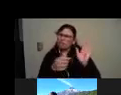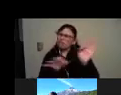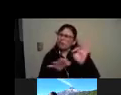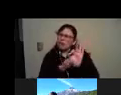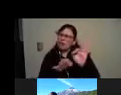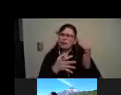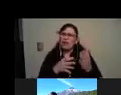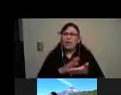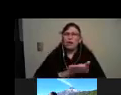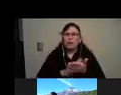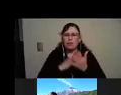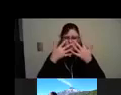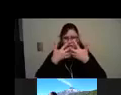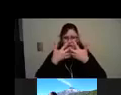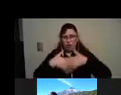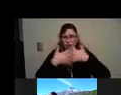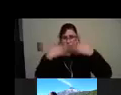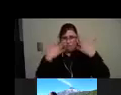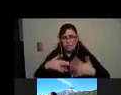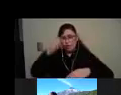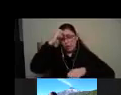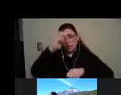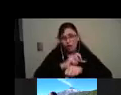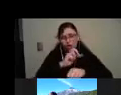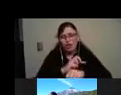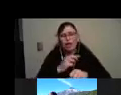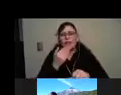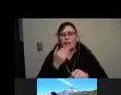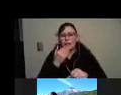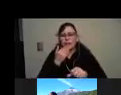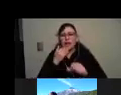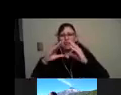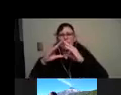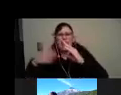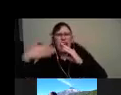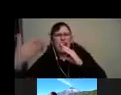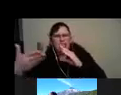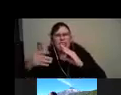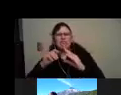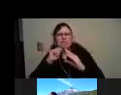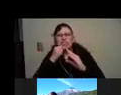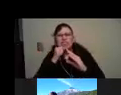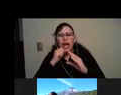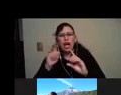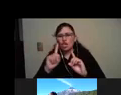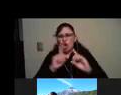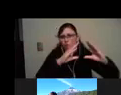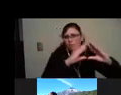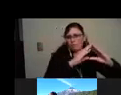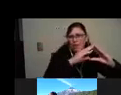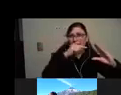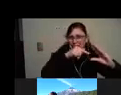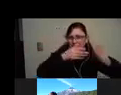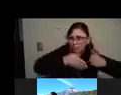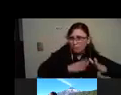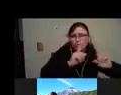fisiopatología o lesiones del sistema motor extrapiramidal, dando a entender todo aquello que no es de origen piramidal, ¿ya? Y